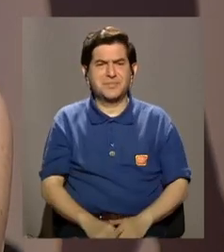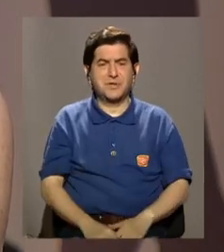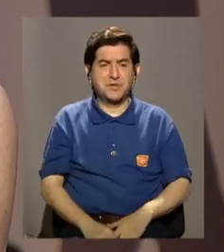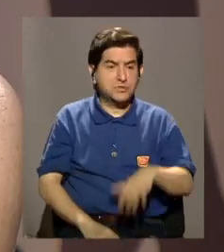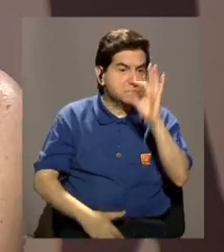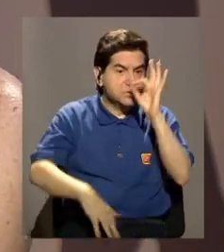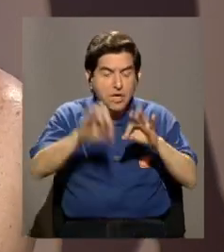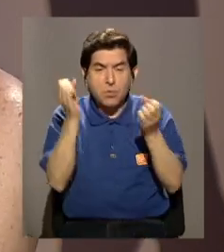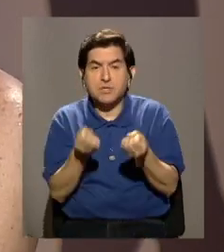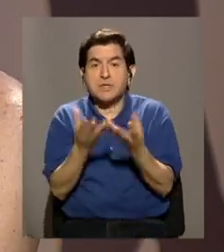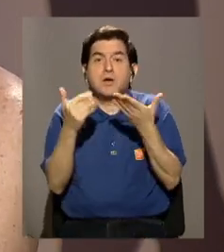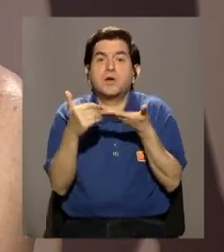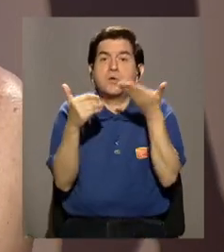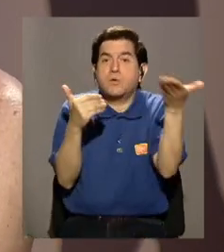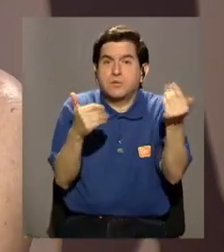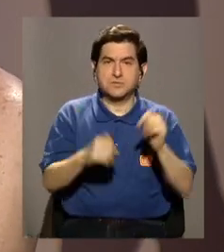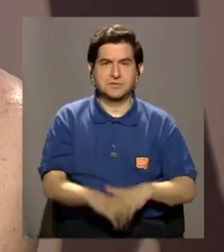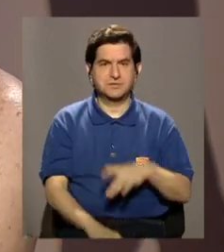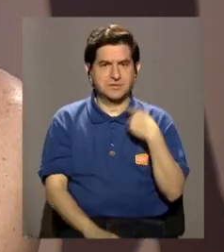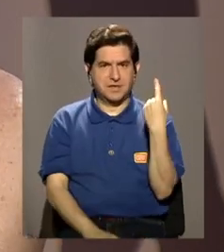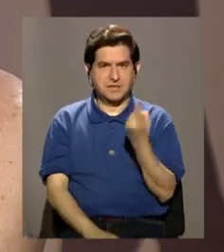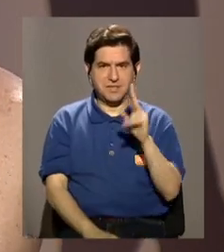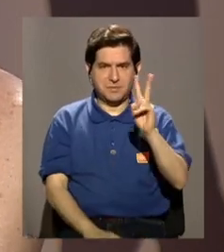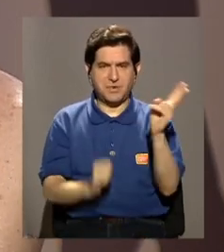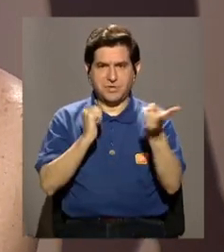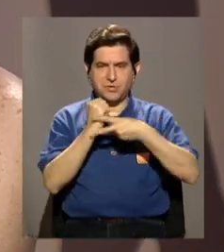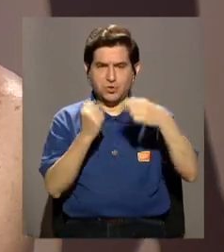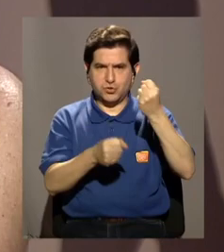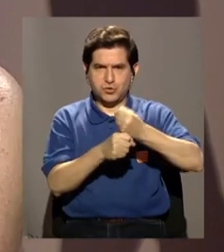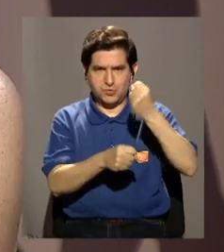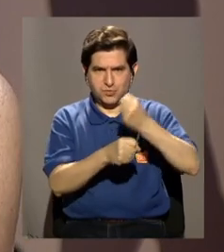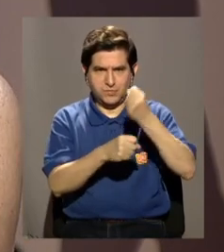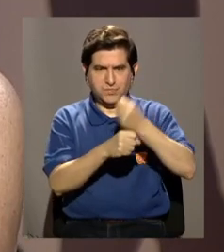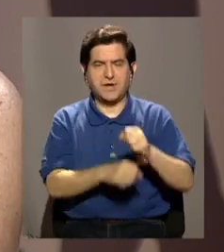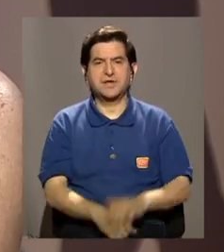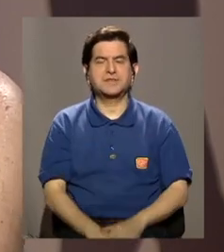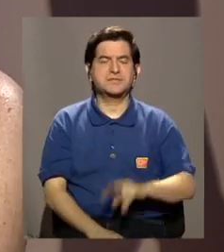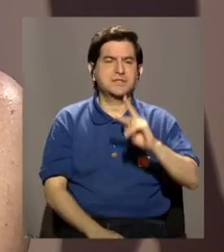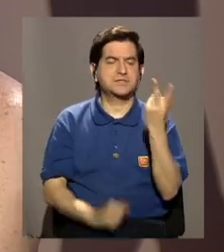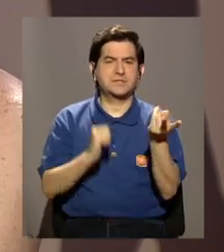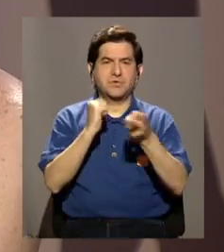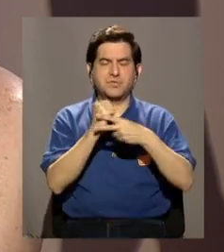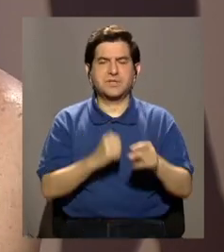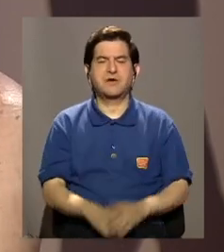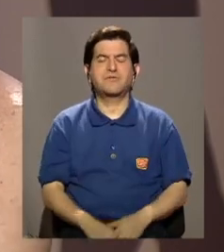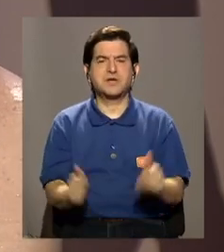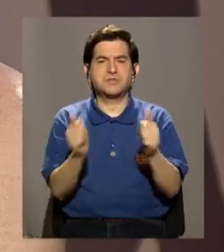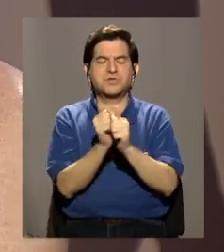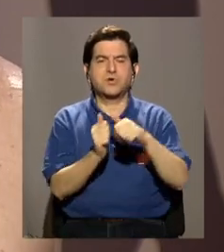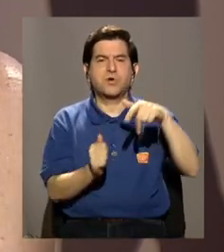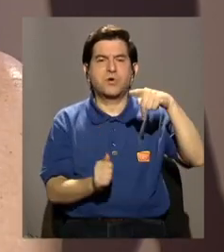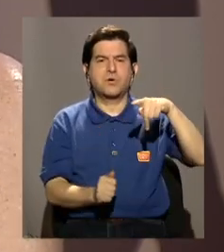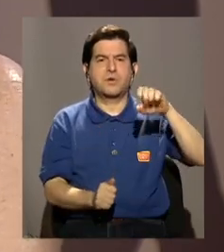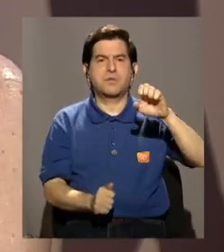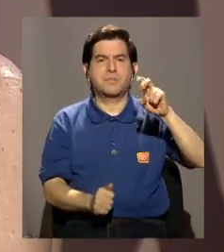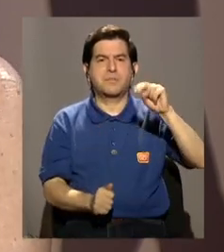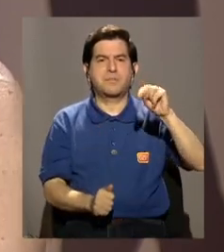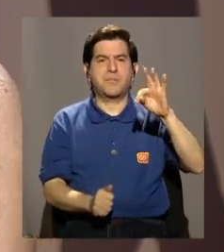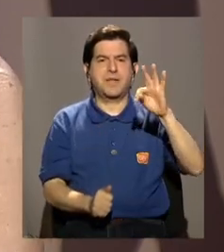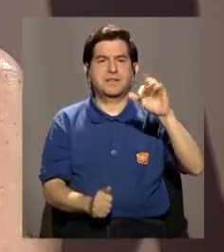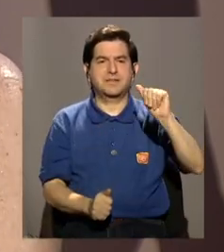descubrimientos es así que siempre las dos veces que trabajamos que fue la segunda vez con pentagrama es lo que